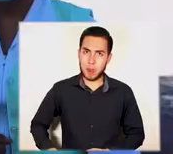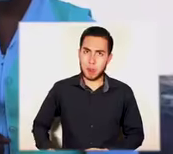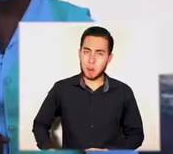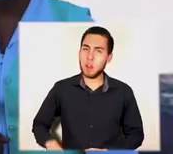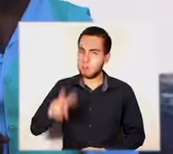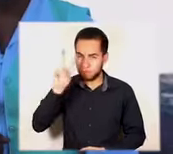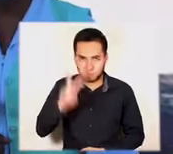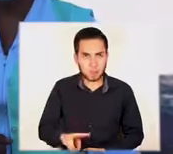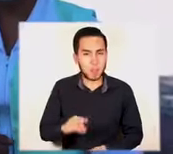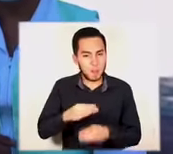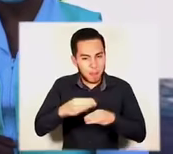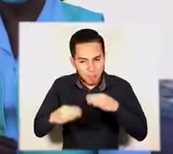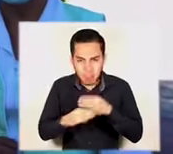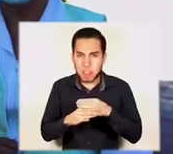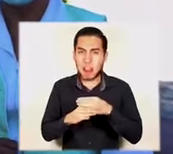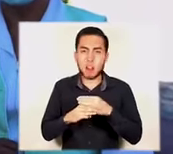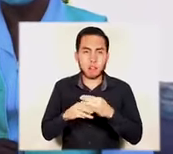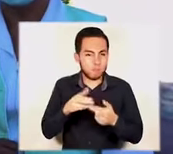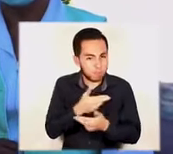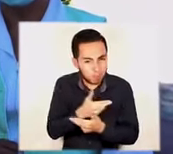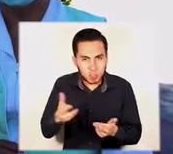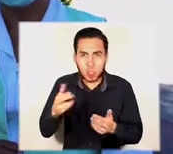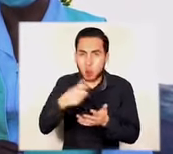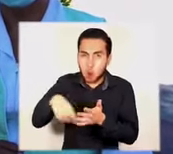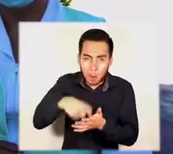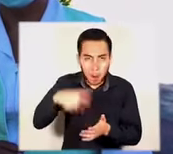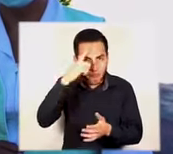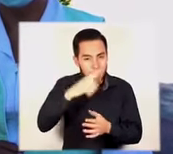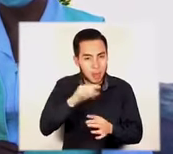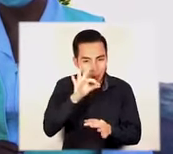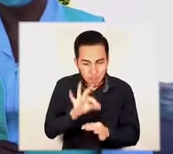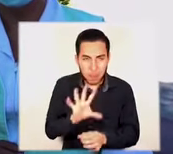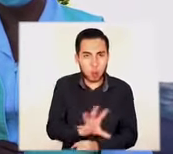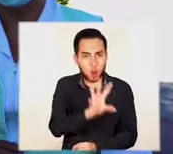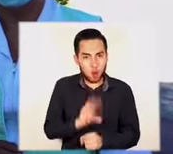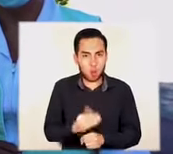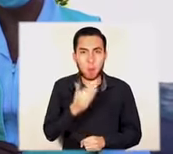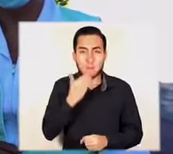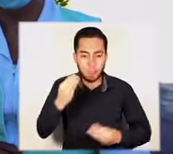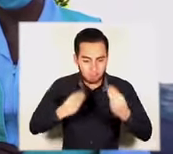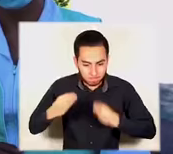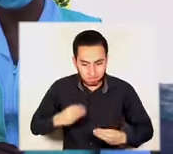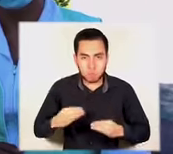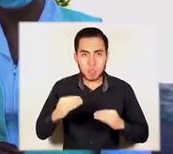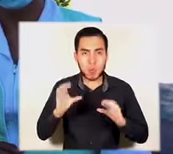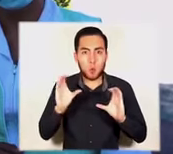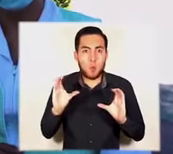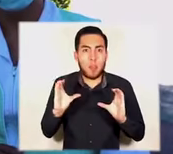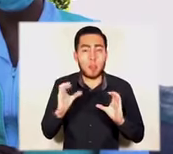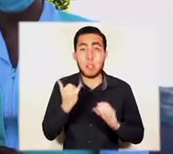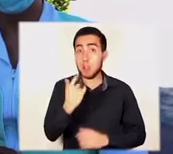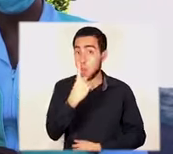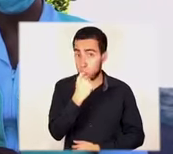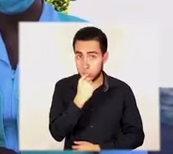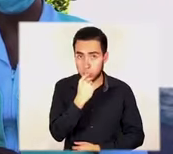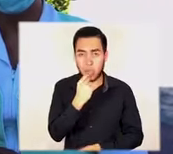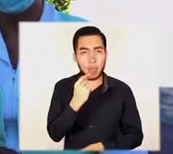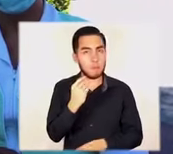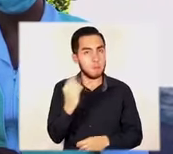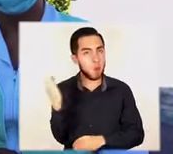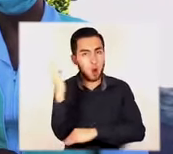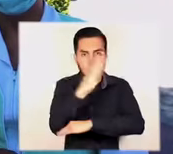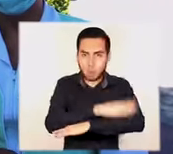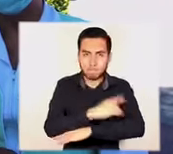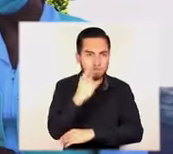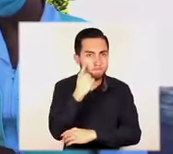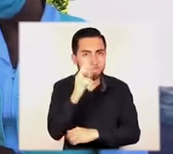a dar todos los implementos para que ellos puedan trabajar de la mejor forma, estén bien protegidos. Y nuestra policía estará trabajando